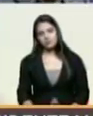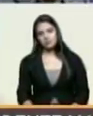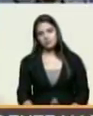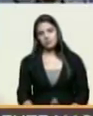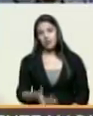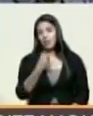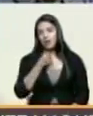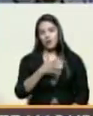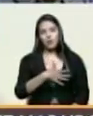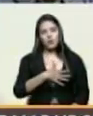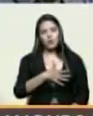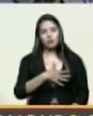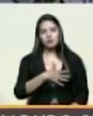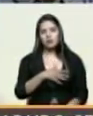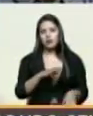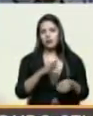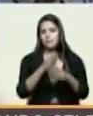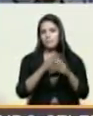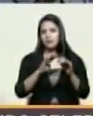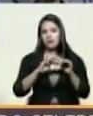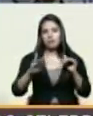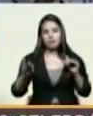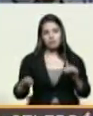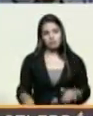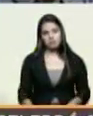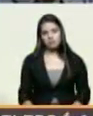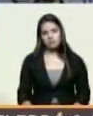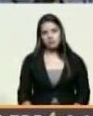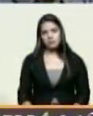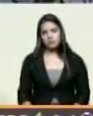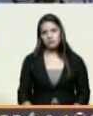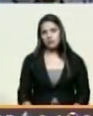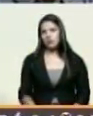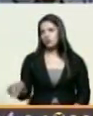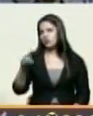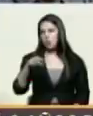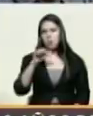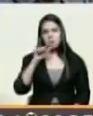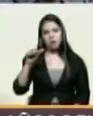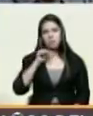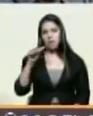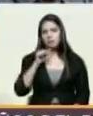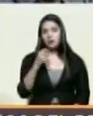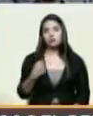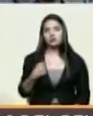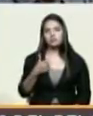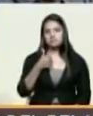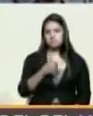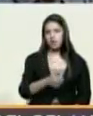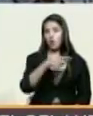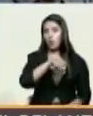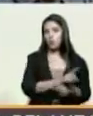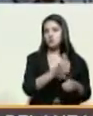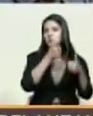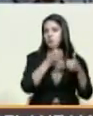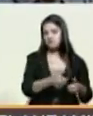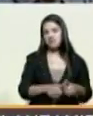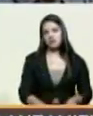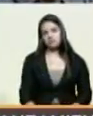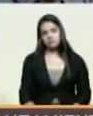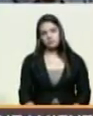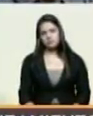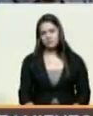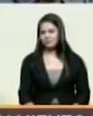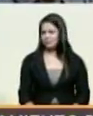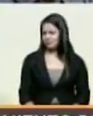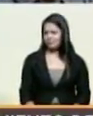Les encanta ser divisionistas. Todos los demás lo hacen mal, excepto ellos, que son los únicos que lo hacen bien.